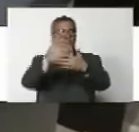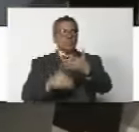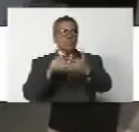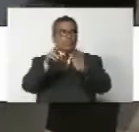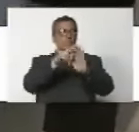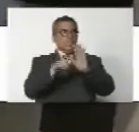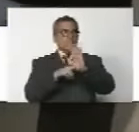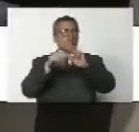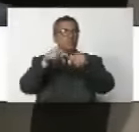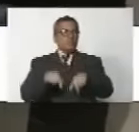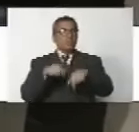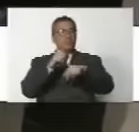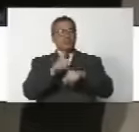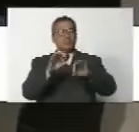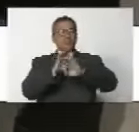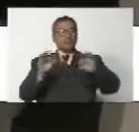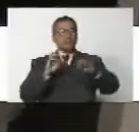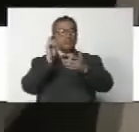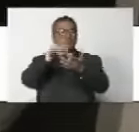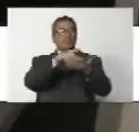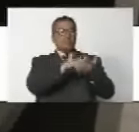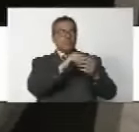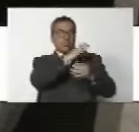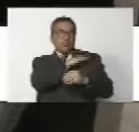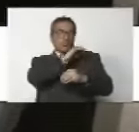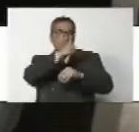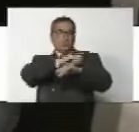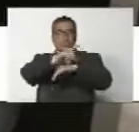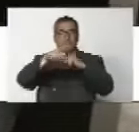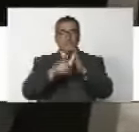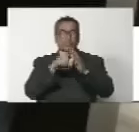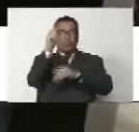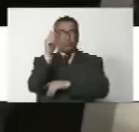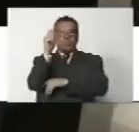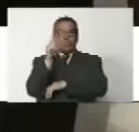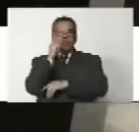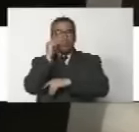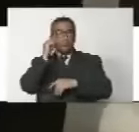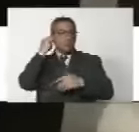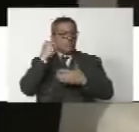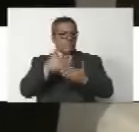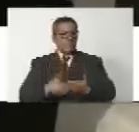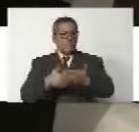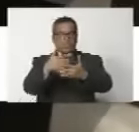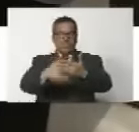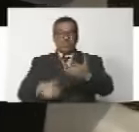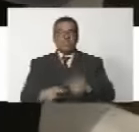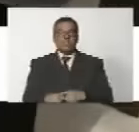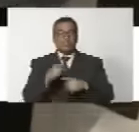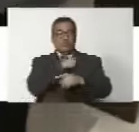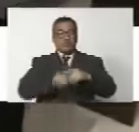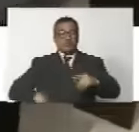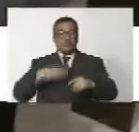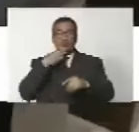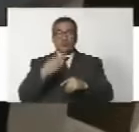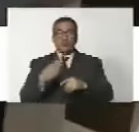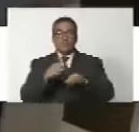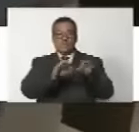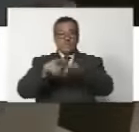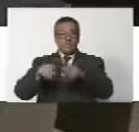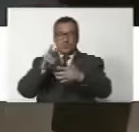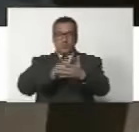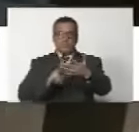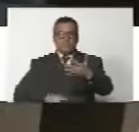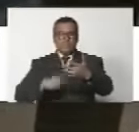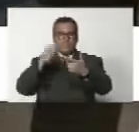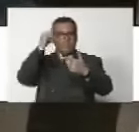reglamentario, abrió la sesión especial con la asistencia de la Junta Directiva en pleno y de las diputadas y los diputados indicados en lista anexa. El presidente solicitó de la secretaria la